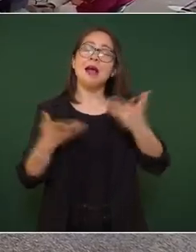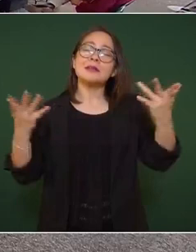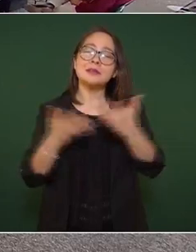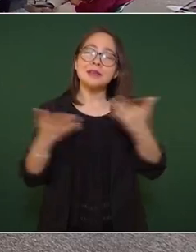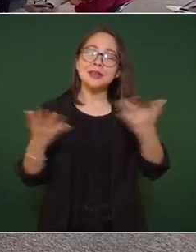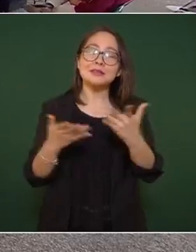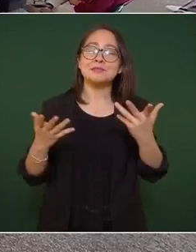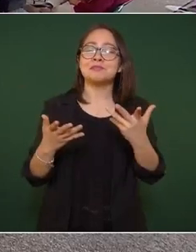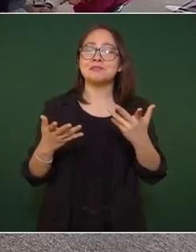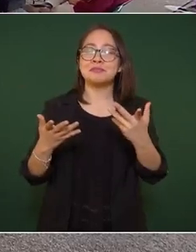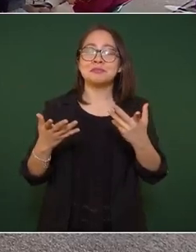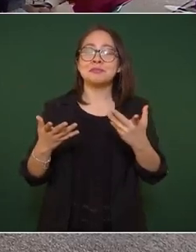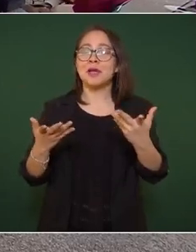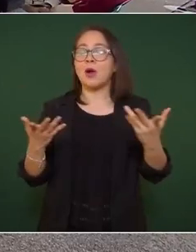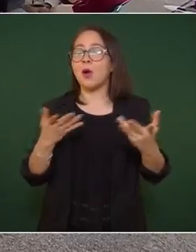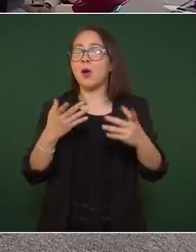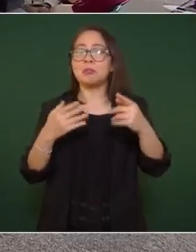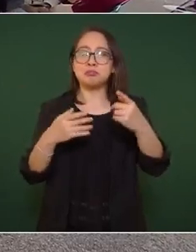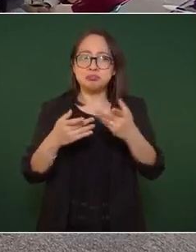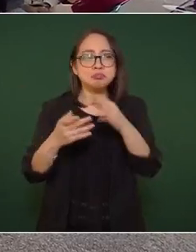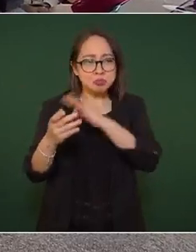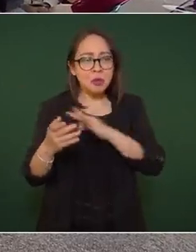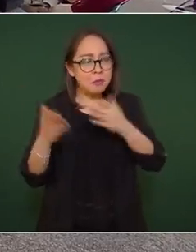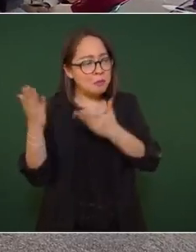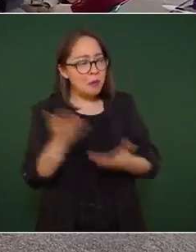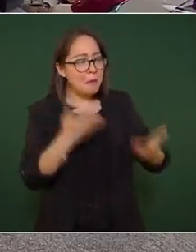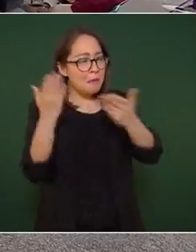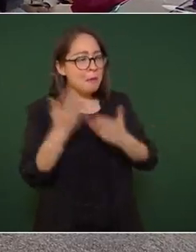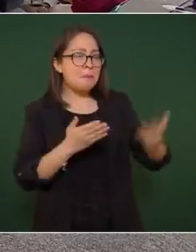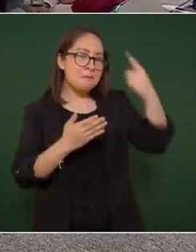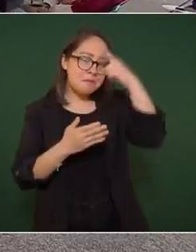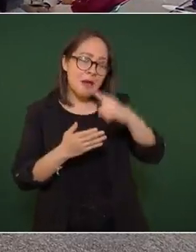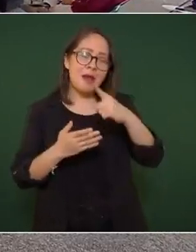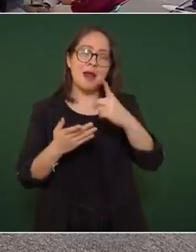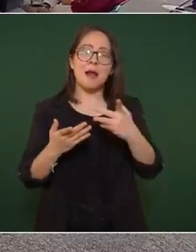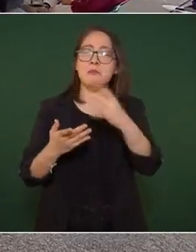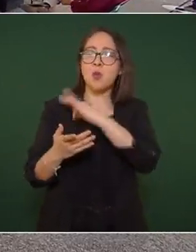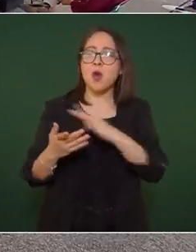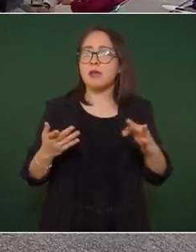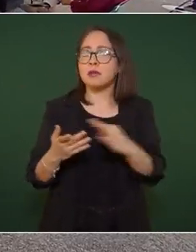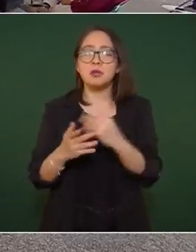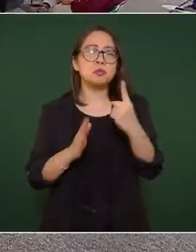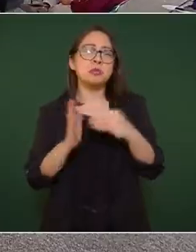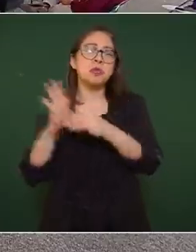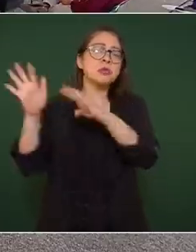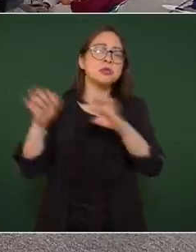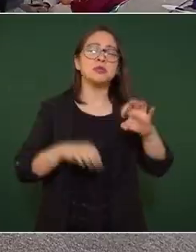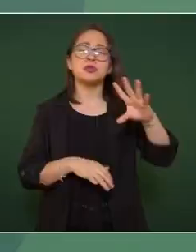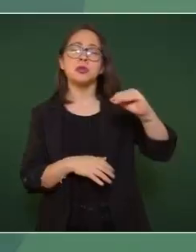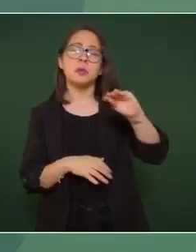de Tabasco a México, cuando el éxodo por la democracia, le estoy hablando de